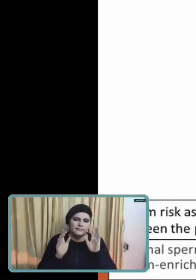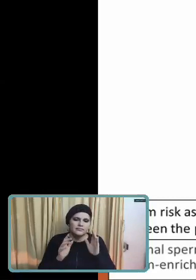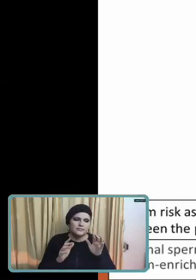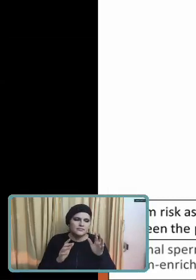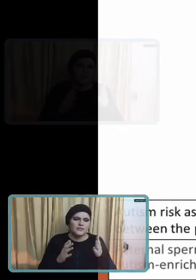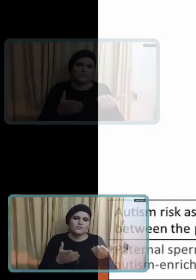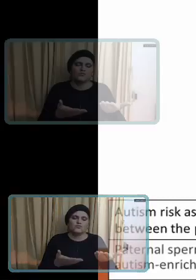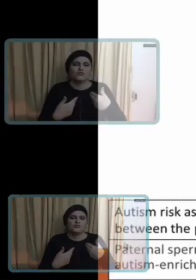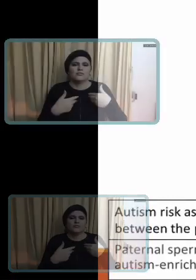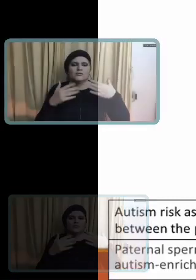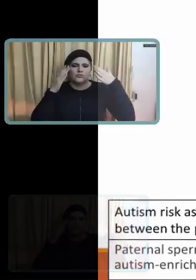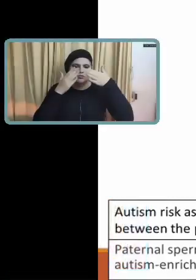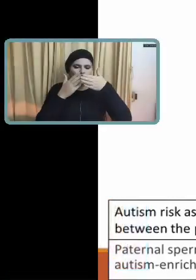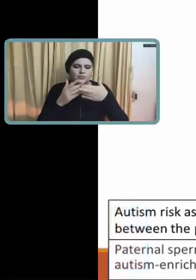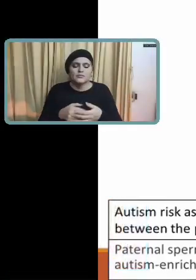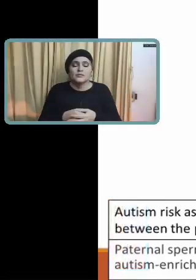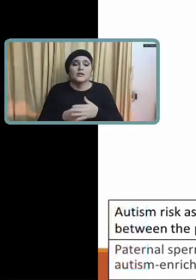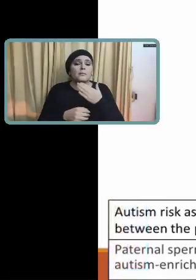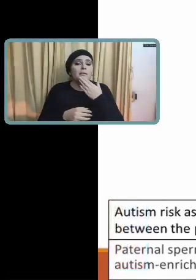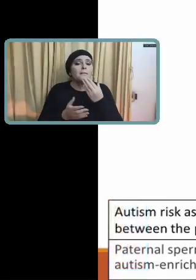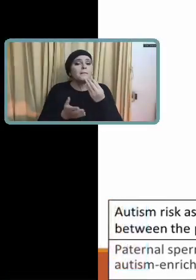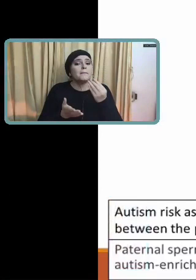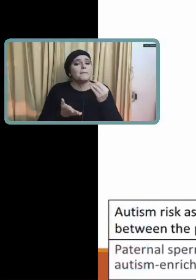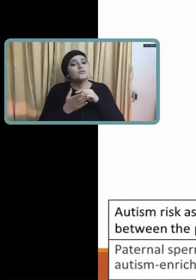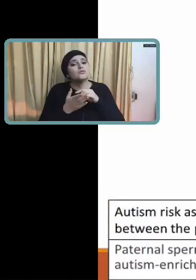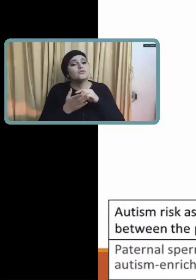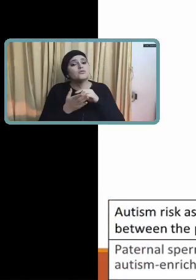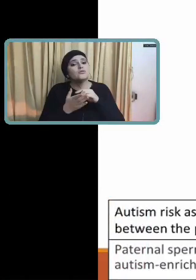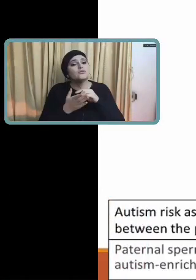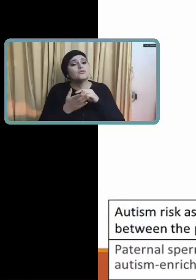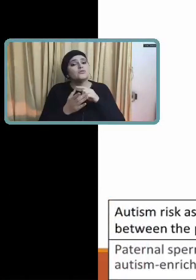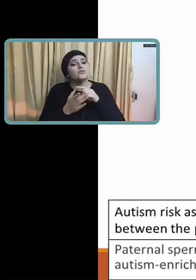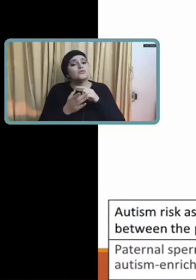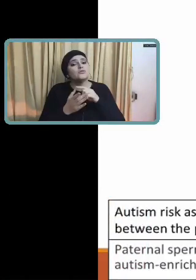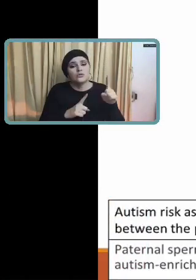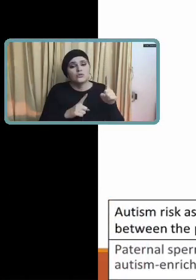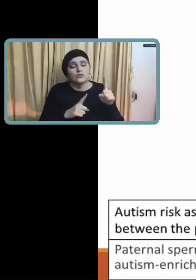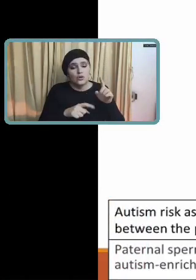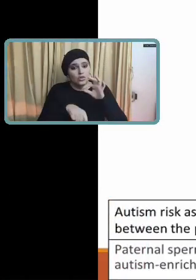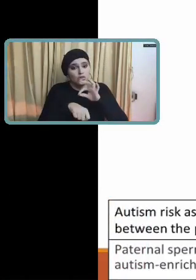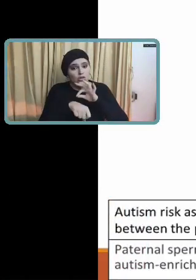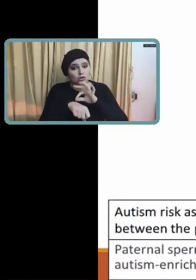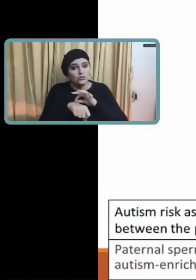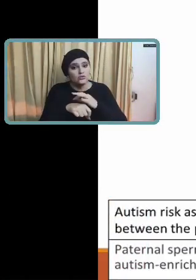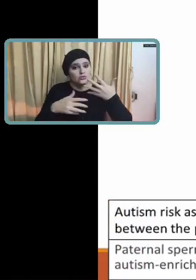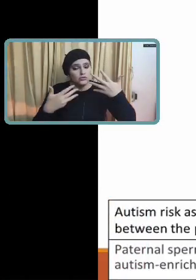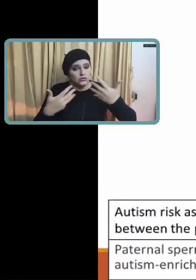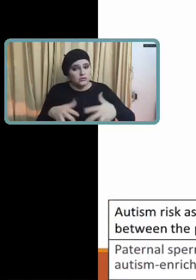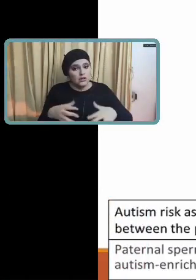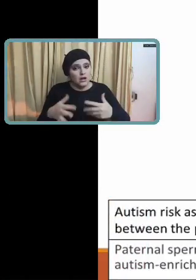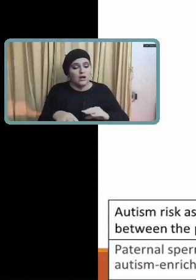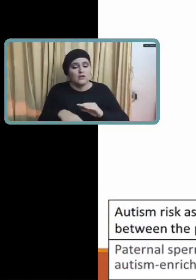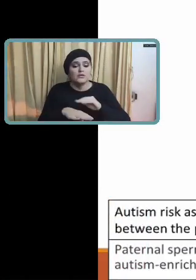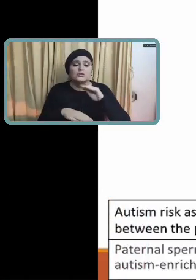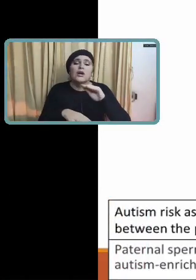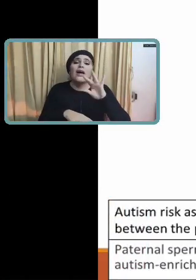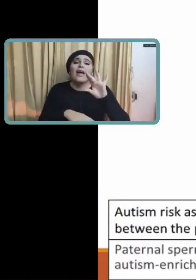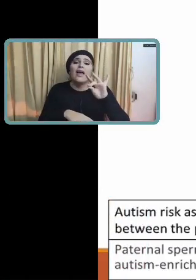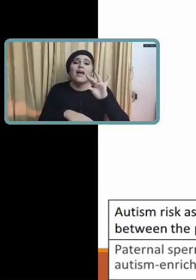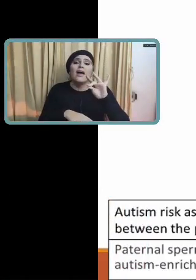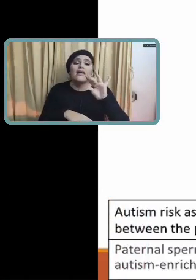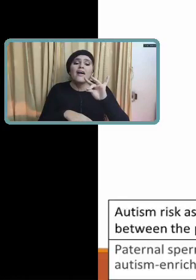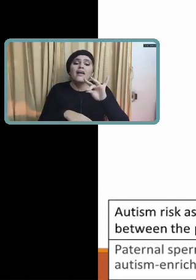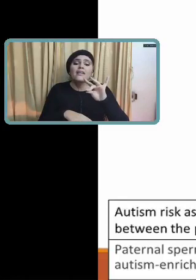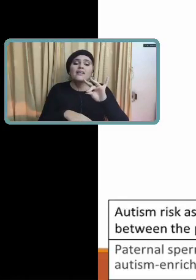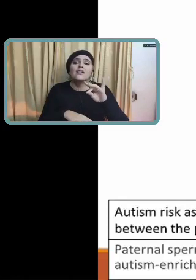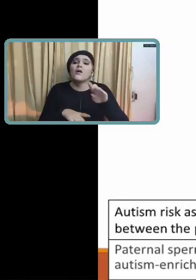últimos años también ya está definido desde el punto de vista médico y científico, es que la edad tiene una relación